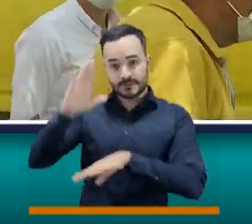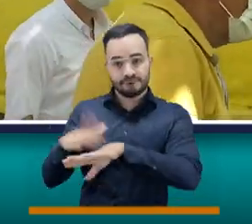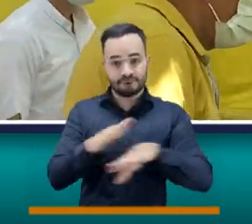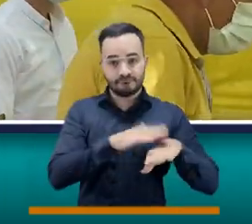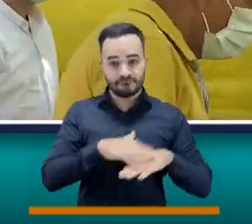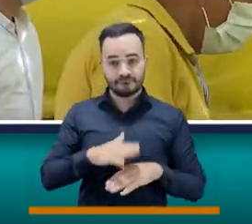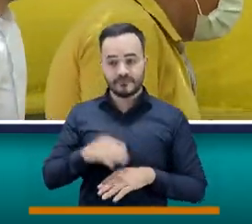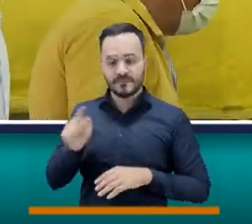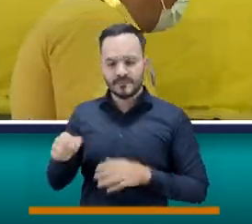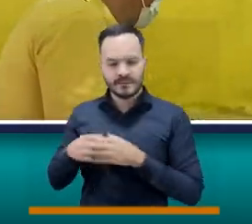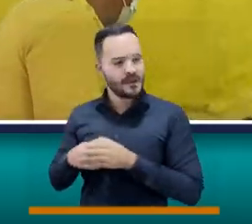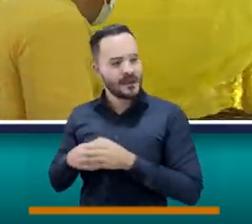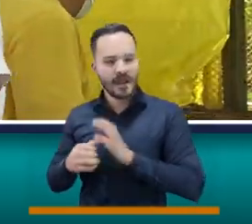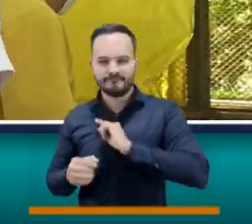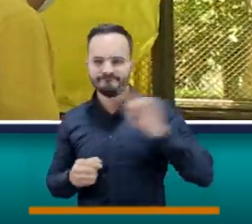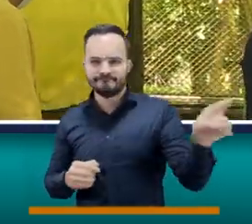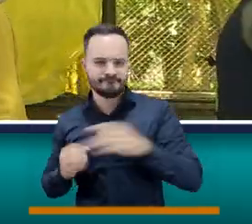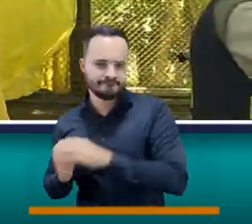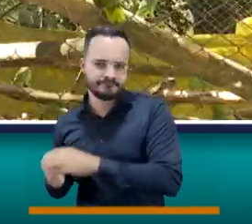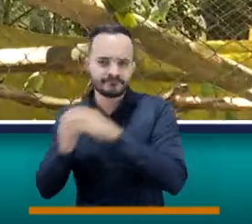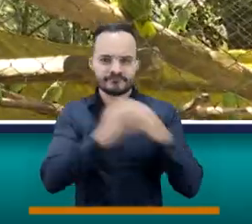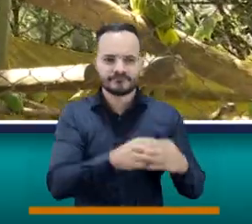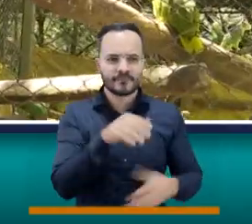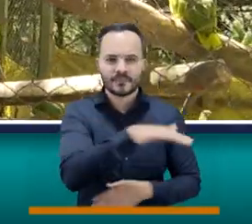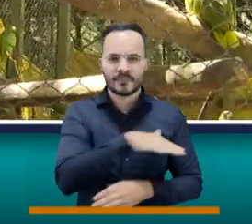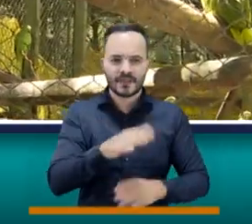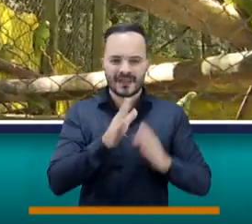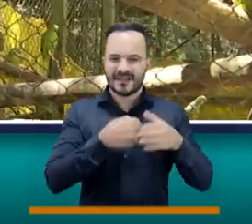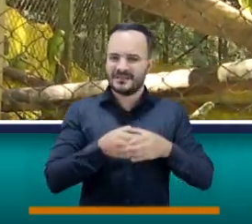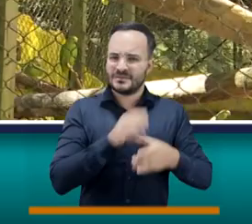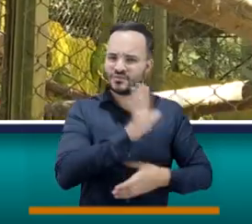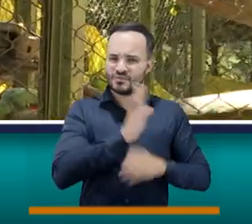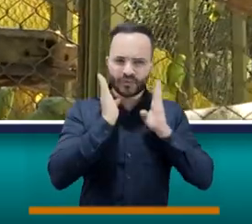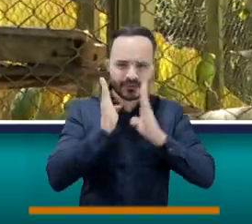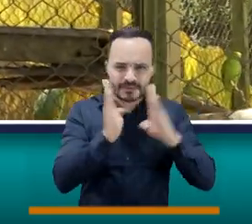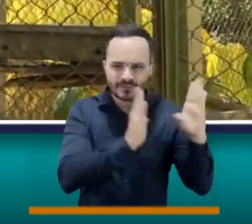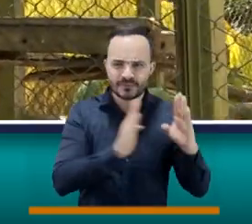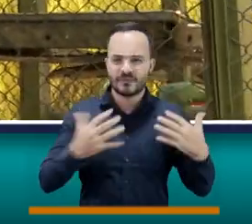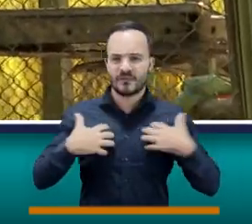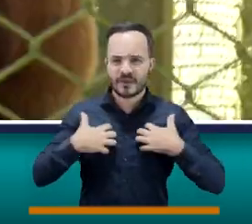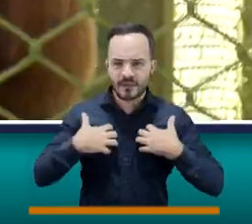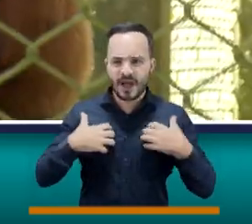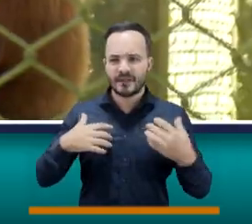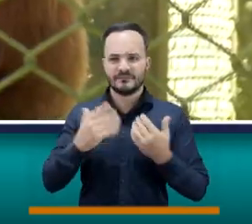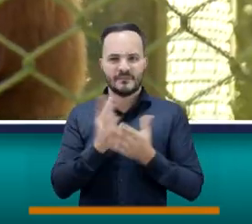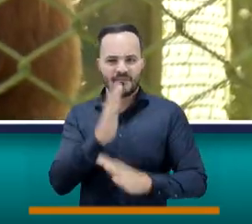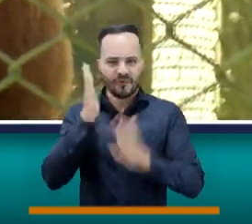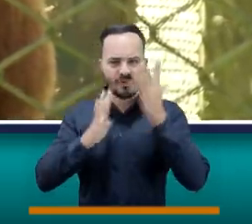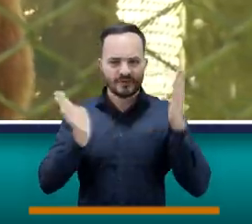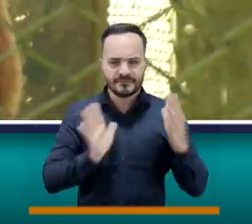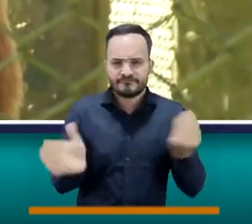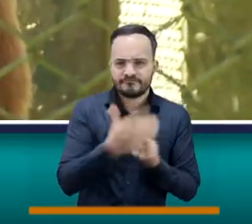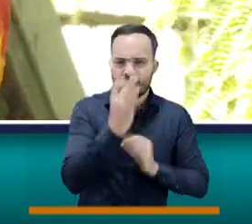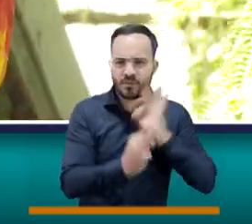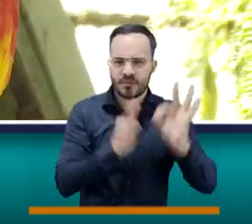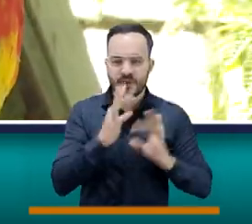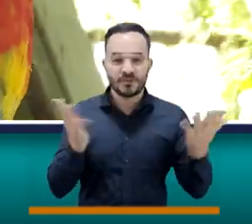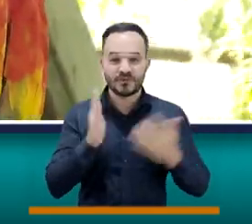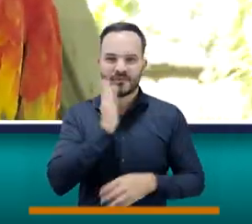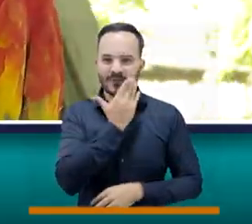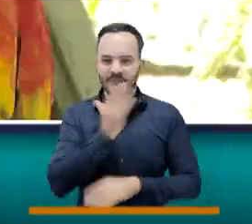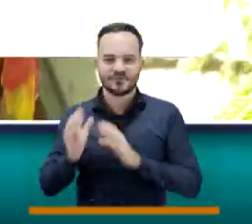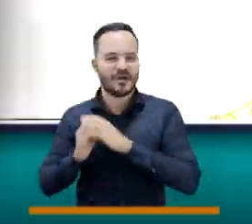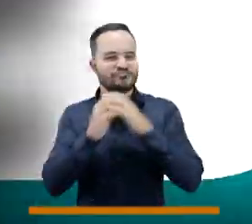El Consejo de Medellín fue a conocer el Centro de Atención y Valoración de Fauna Silvestre en Barbosa.